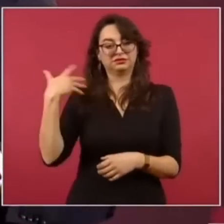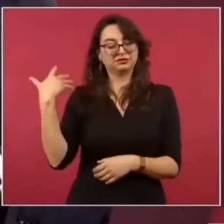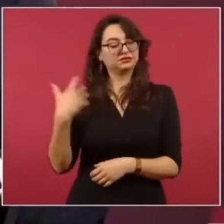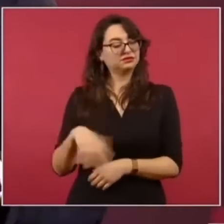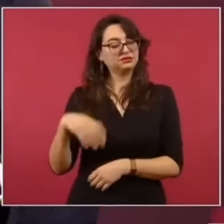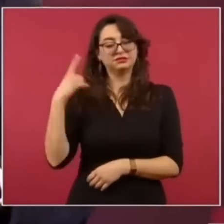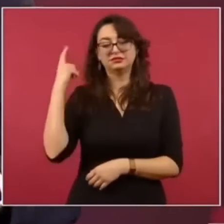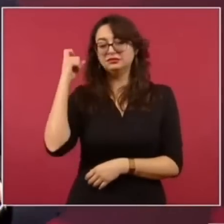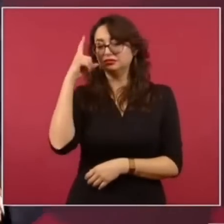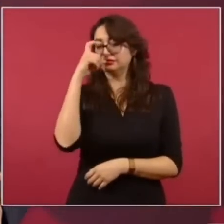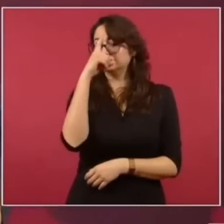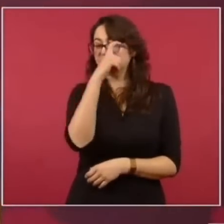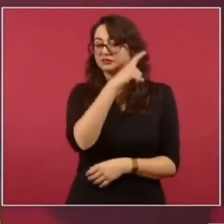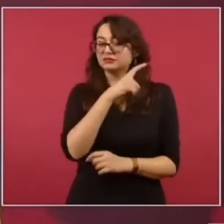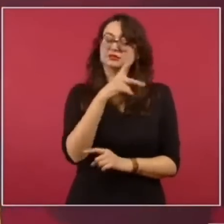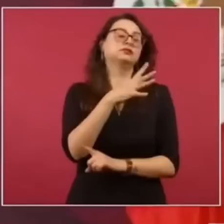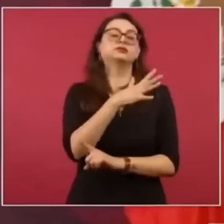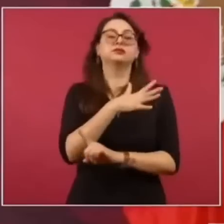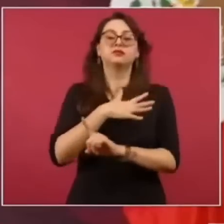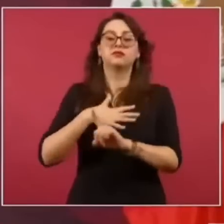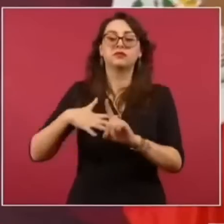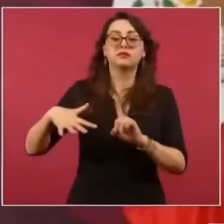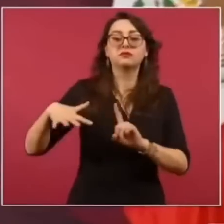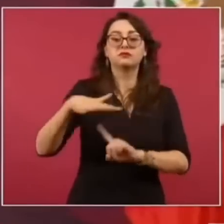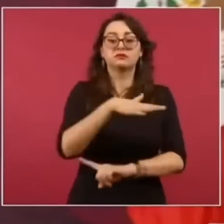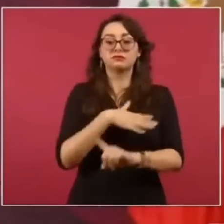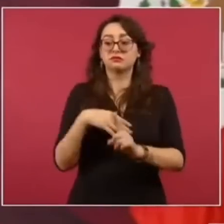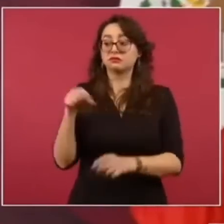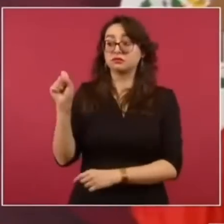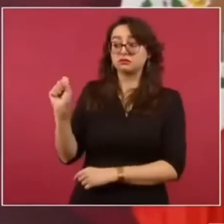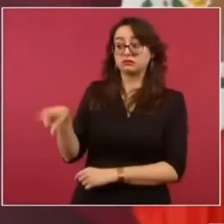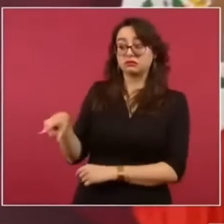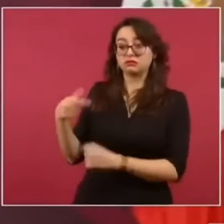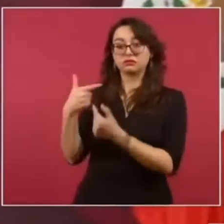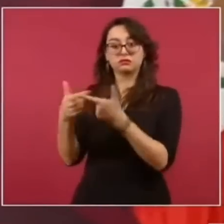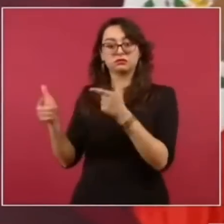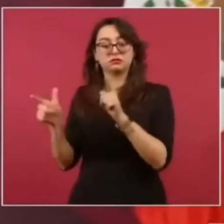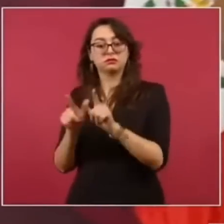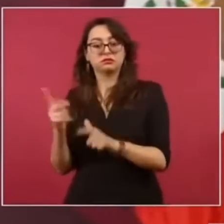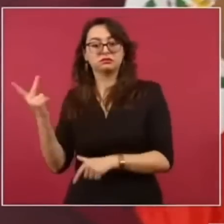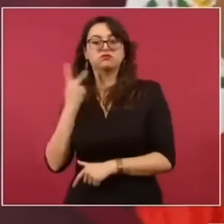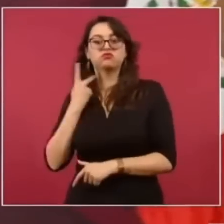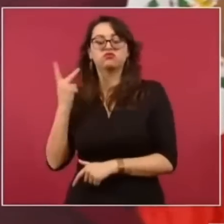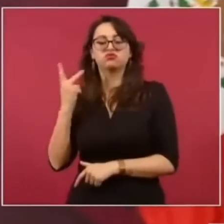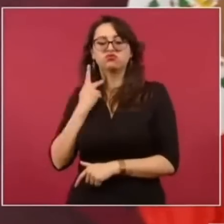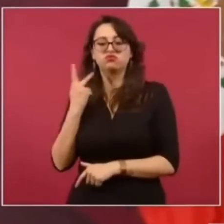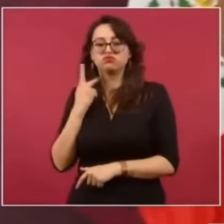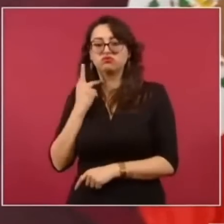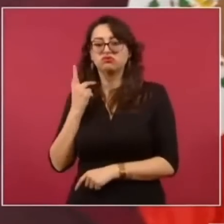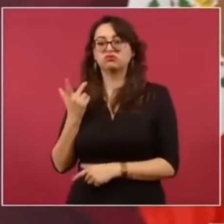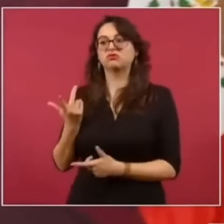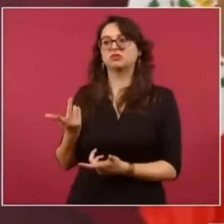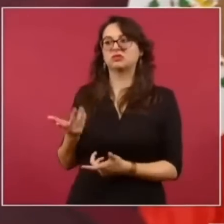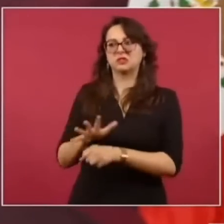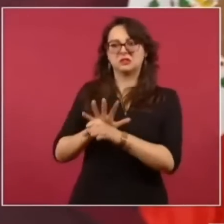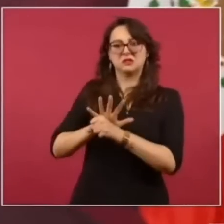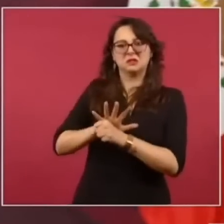caracterizada por la amenaza, por la compra del voto,